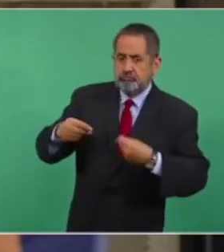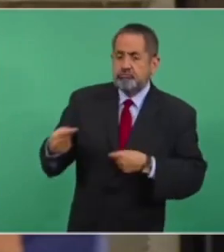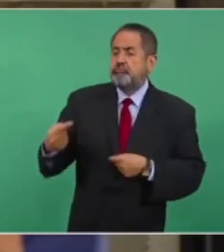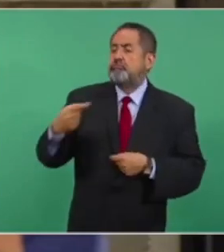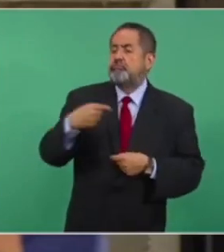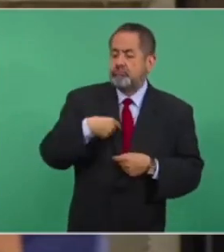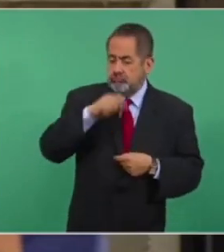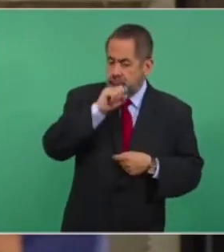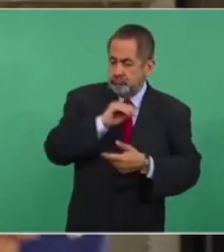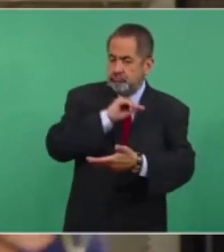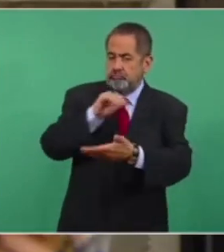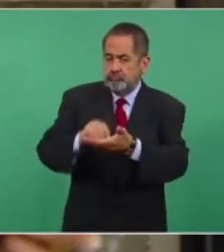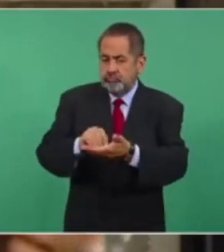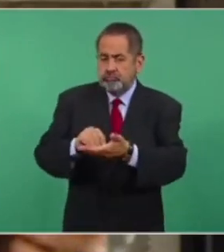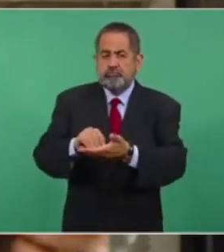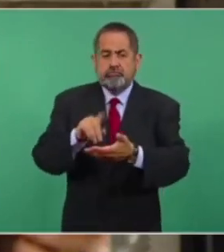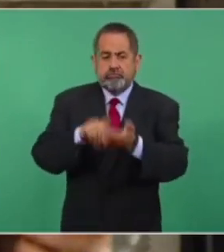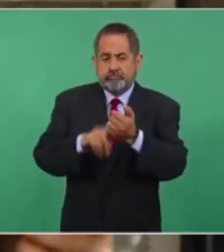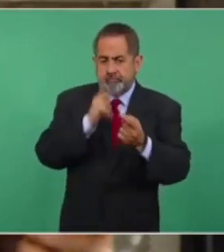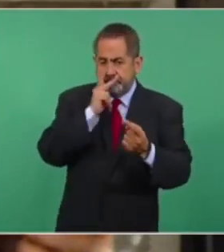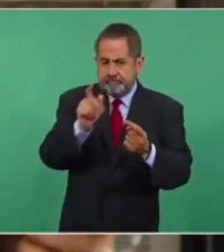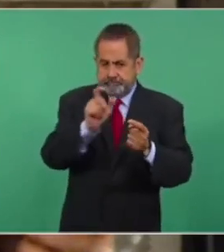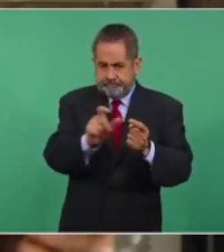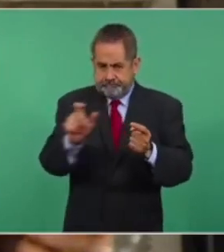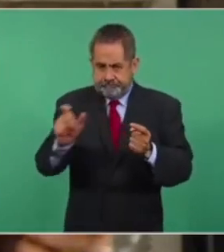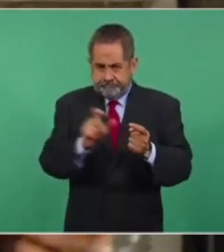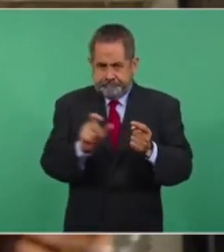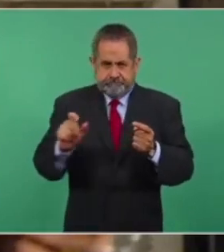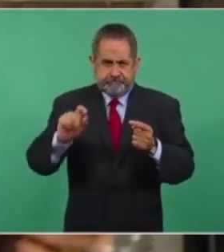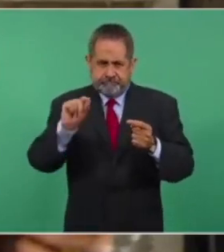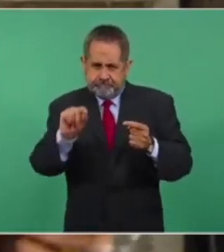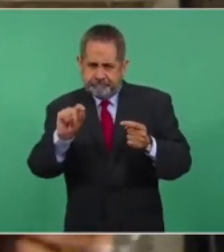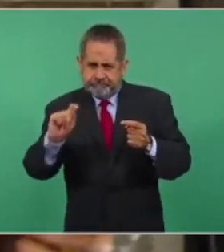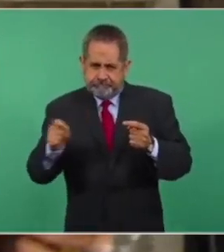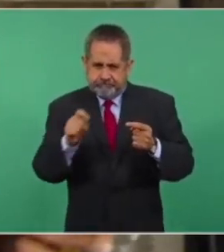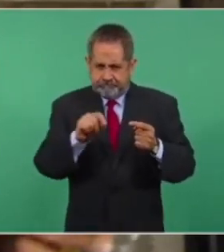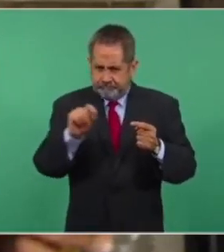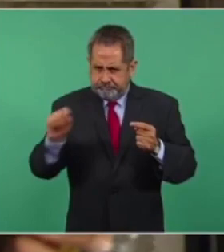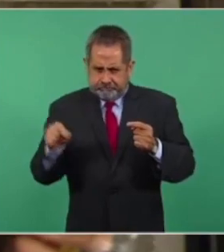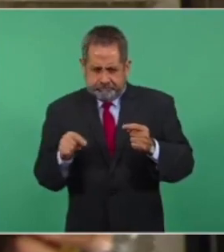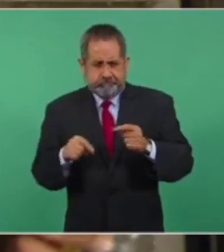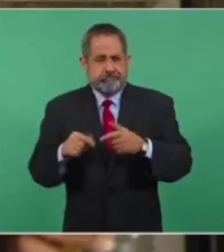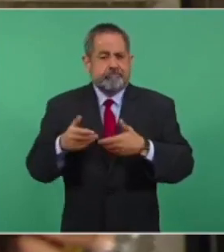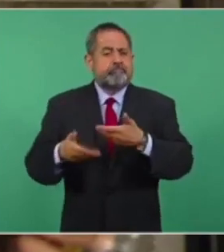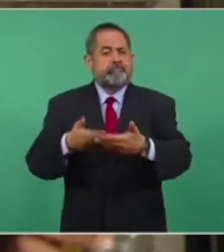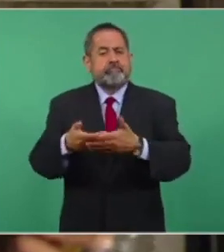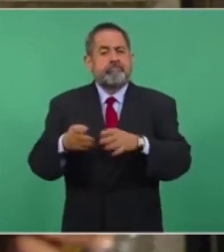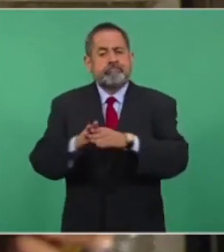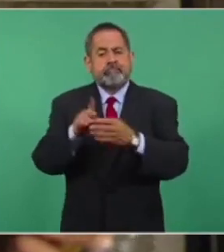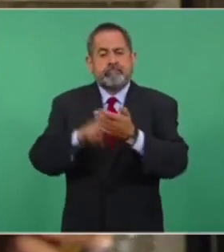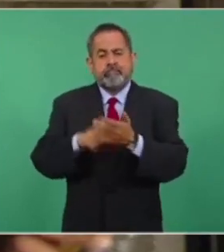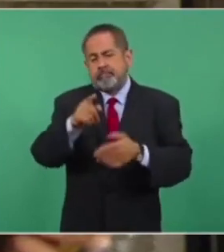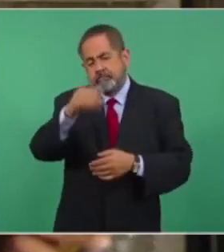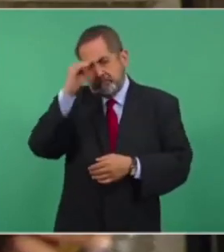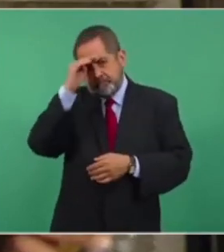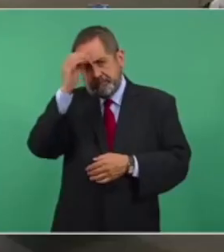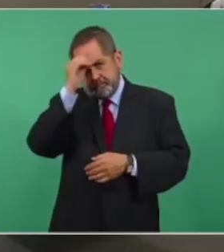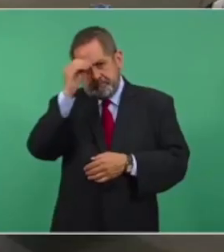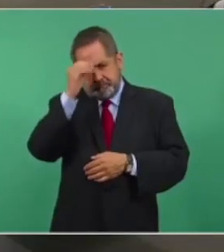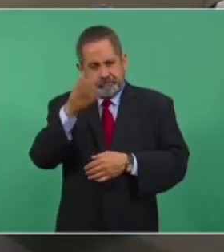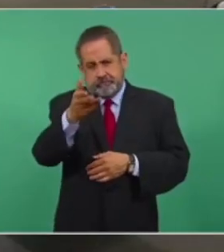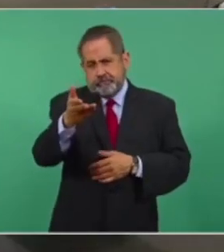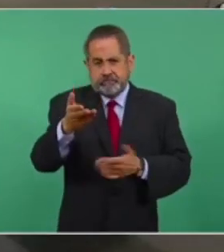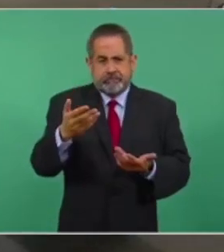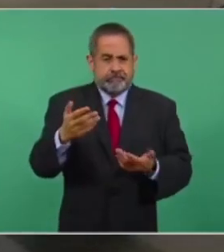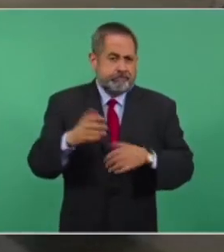meter también sus palabras, hacerle cambios de comas, puntos al proyecto que envió el Ejecutivo. ¿Cuál sería su opinión al